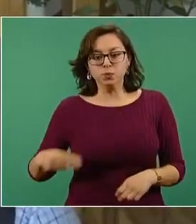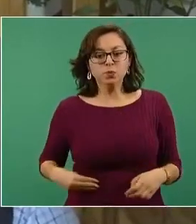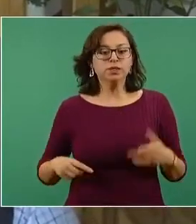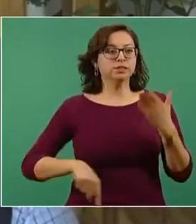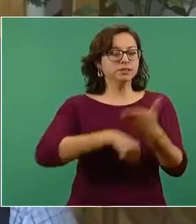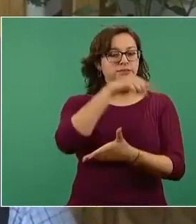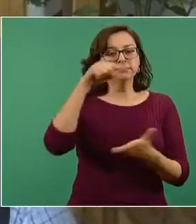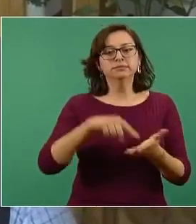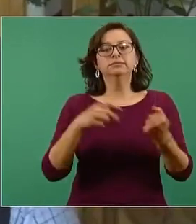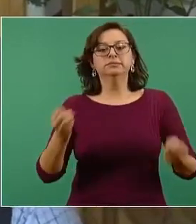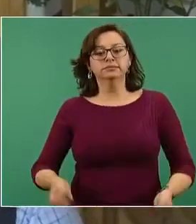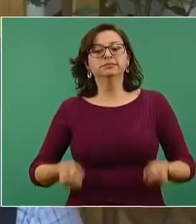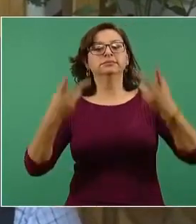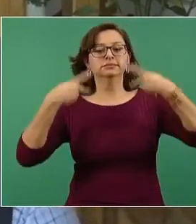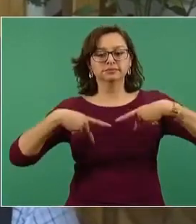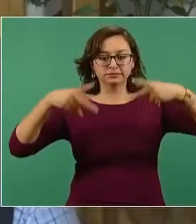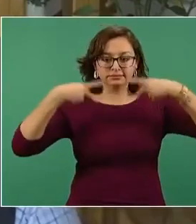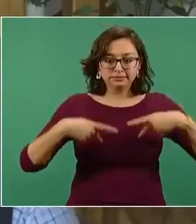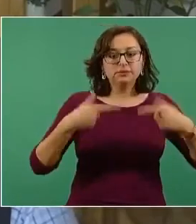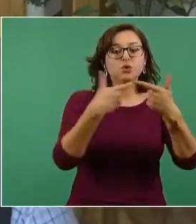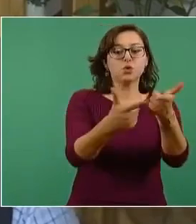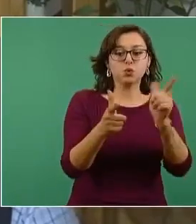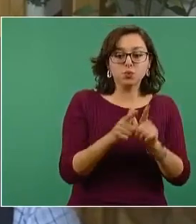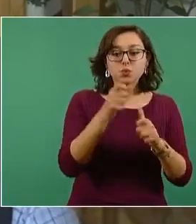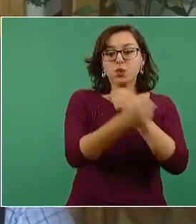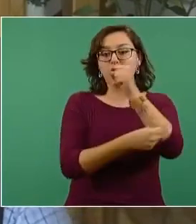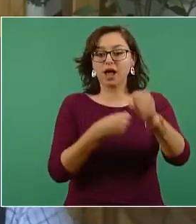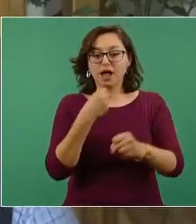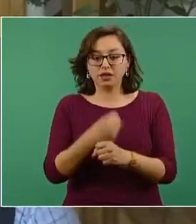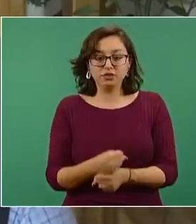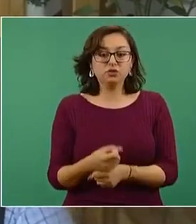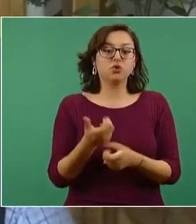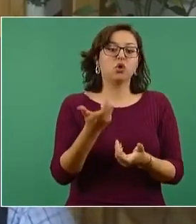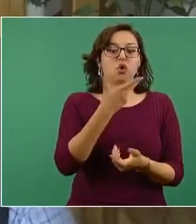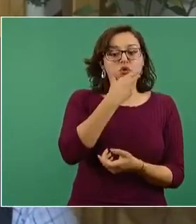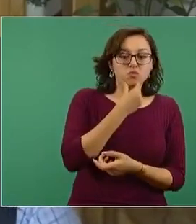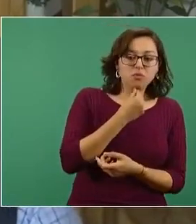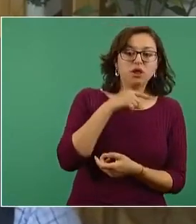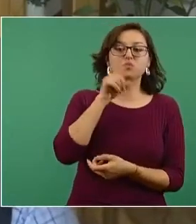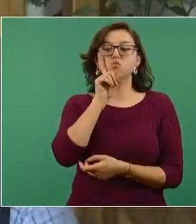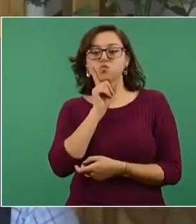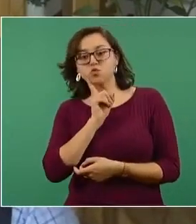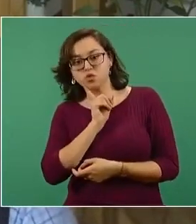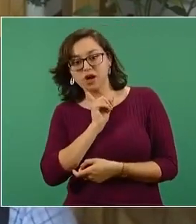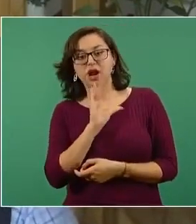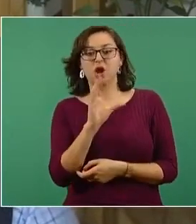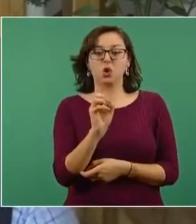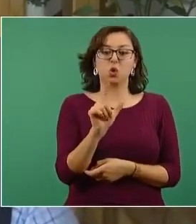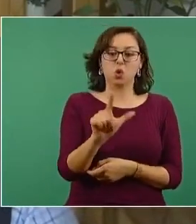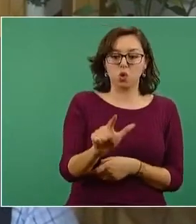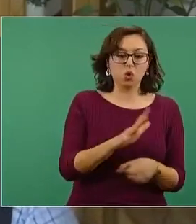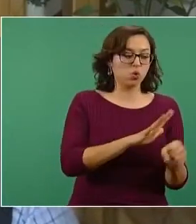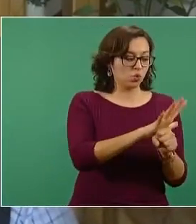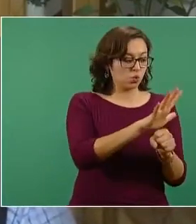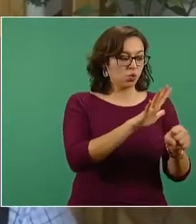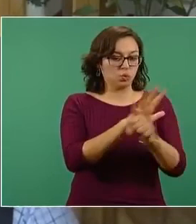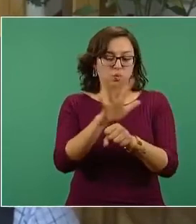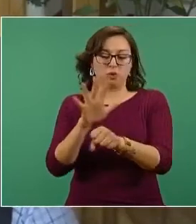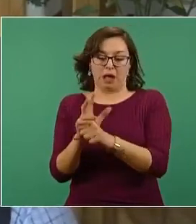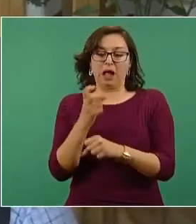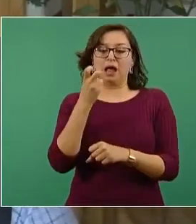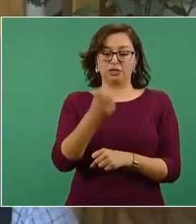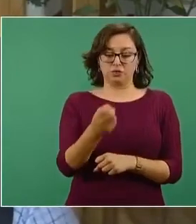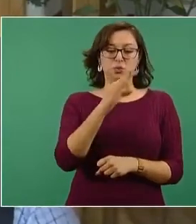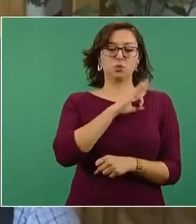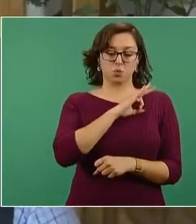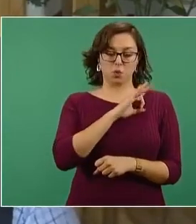localidad, cuántas personas, en qué grupo de edad o de qué edades o de qué sexo o en qué colonias recibieron una vacuna. Obviamente